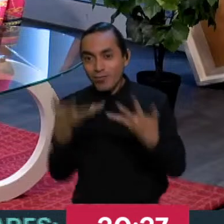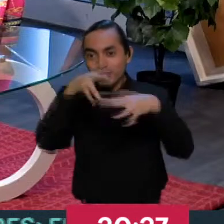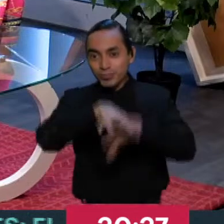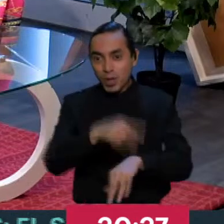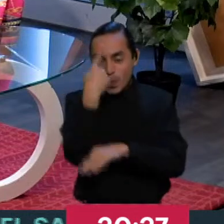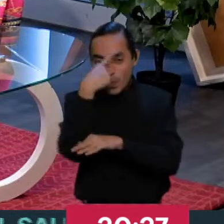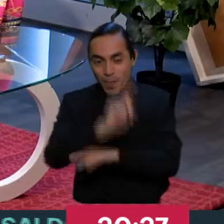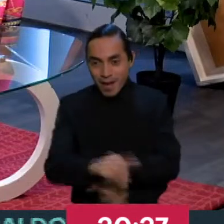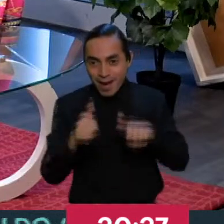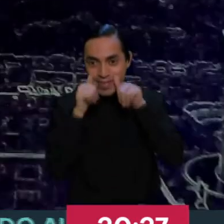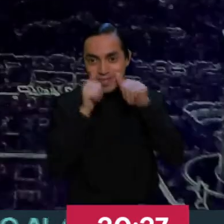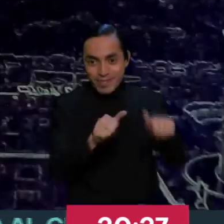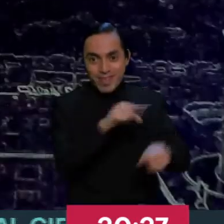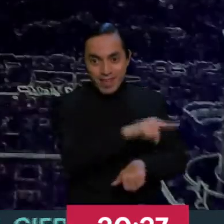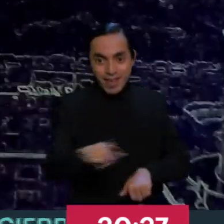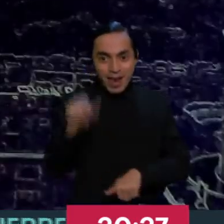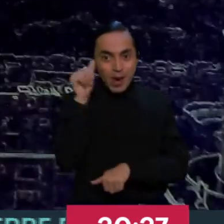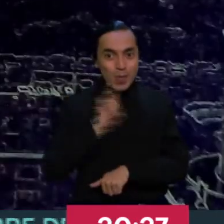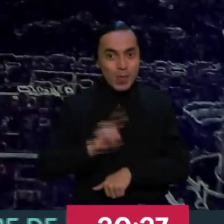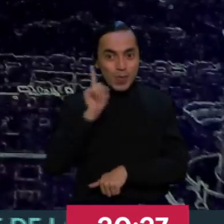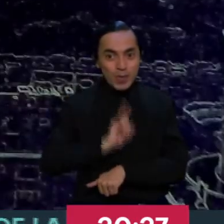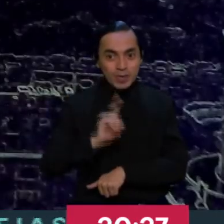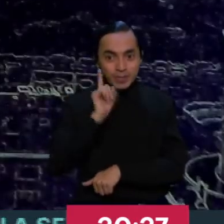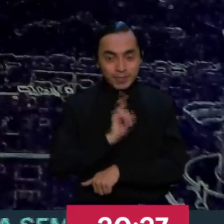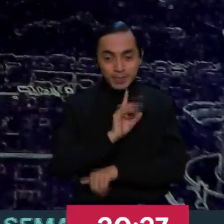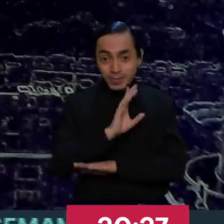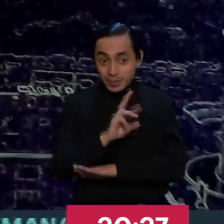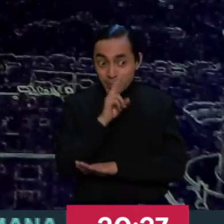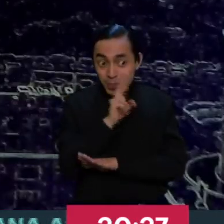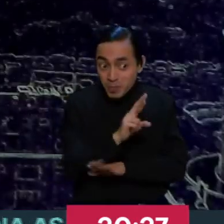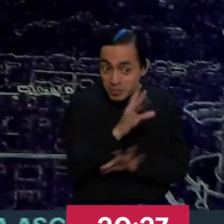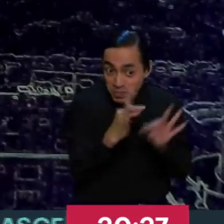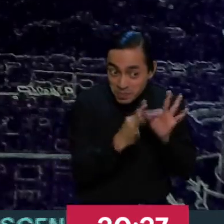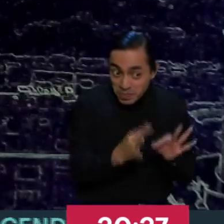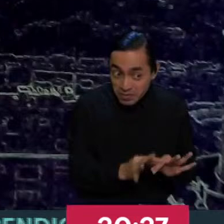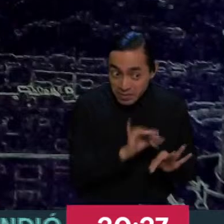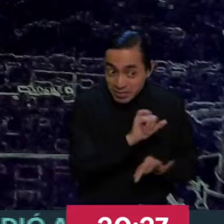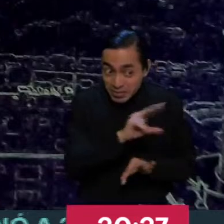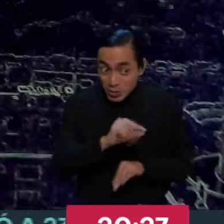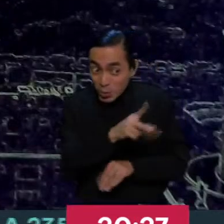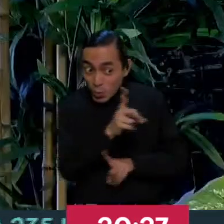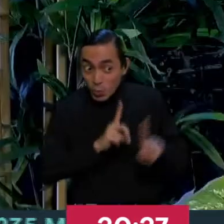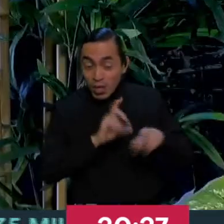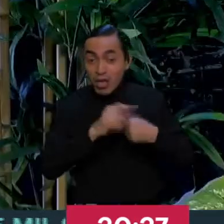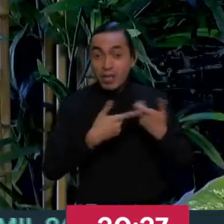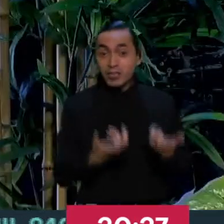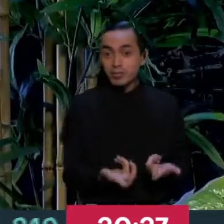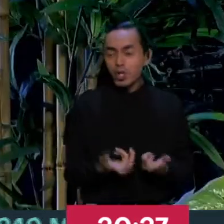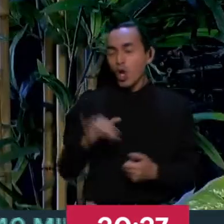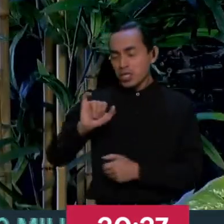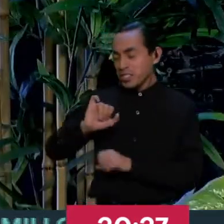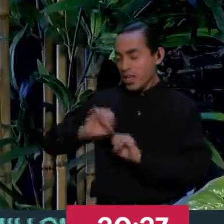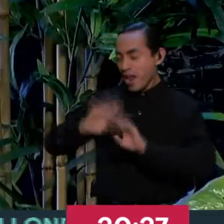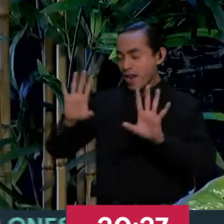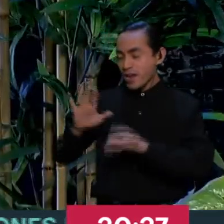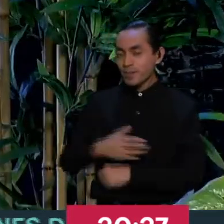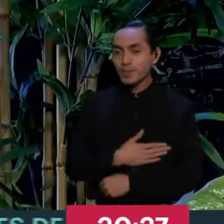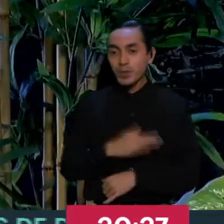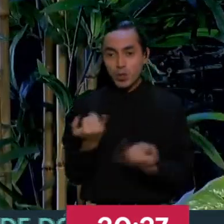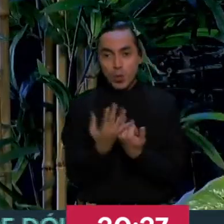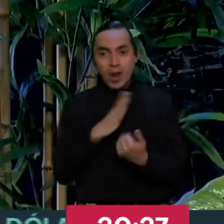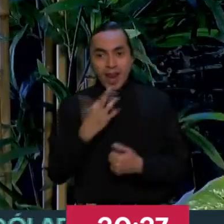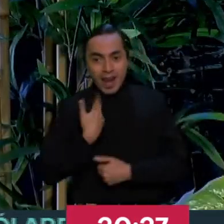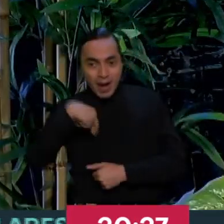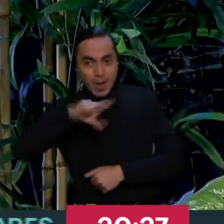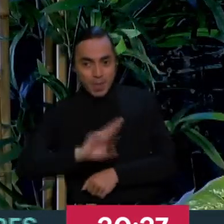las necesidades de las mujeres. No sé si eso responde a tu pregunta. No, claro, pero... claro que sí. Sobre todo también aterrizando la